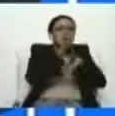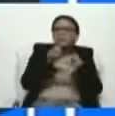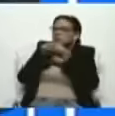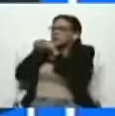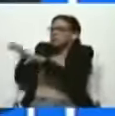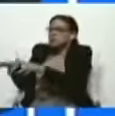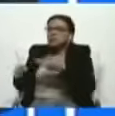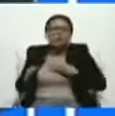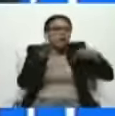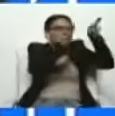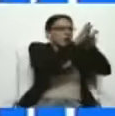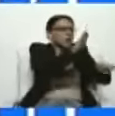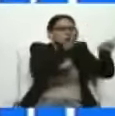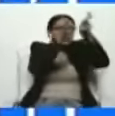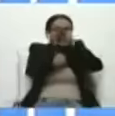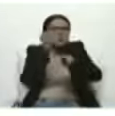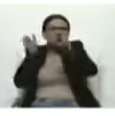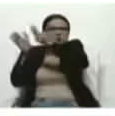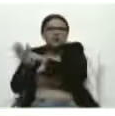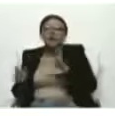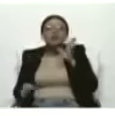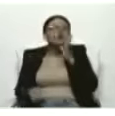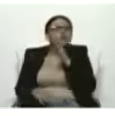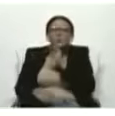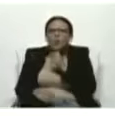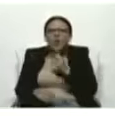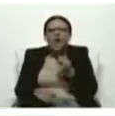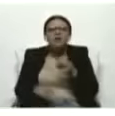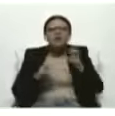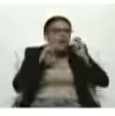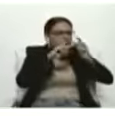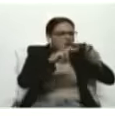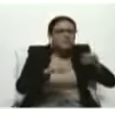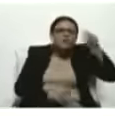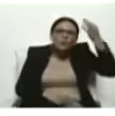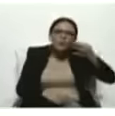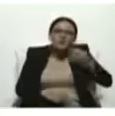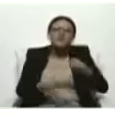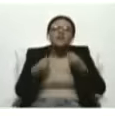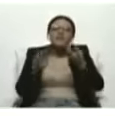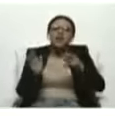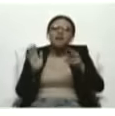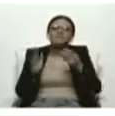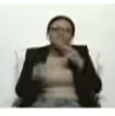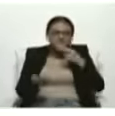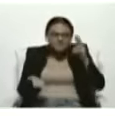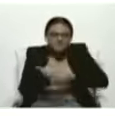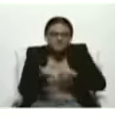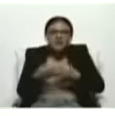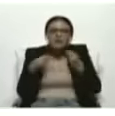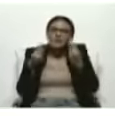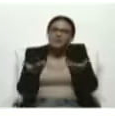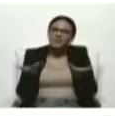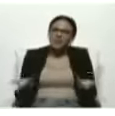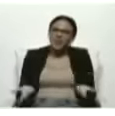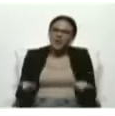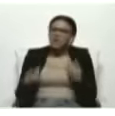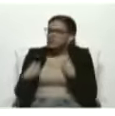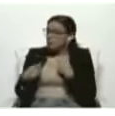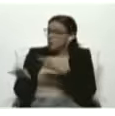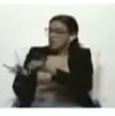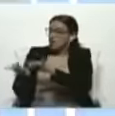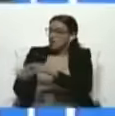actas previamente rellenadas. Además, representantes de una